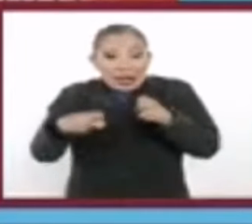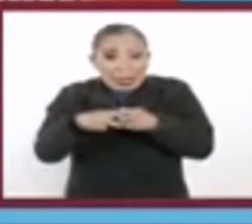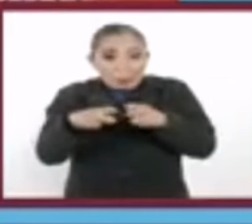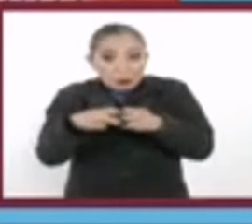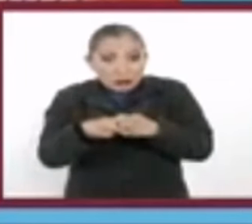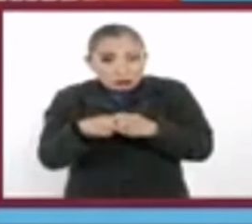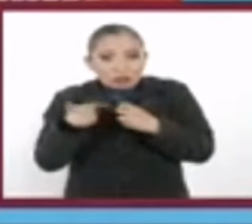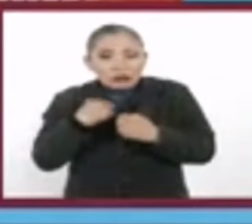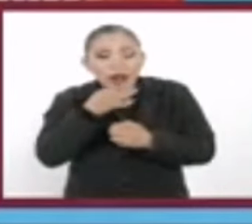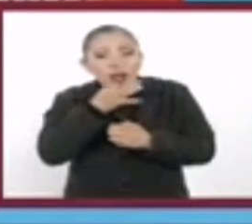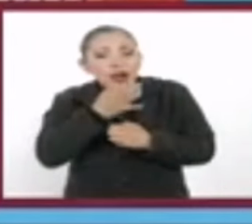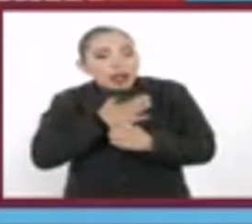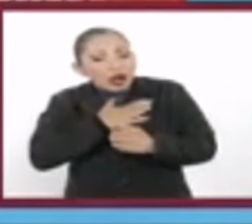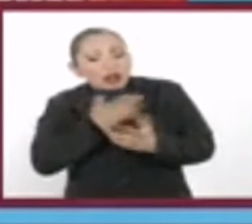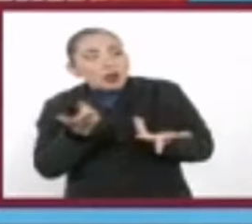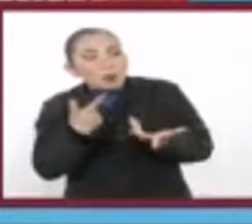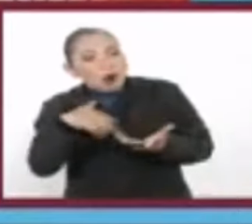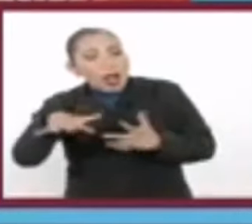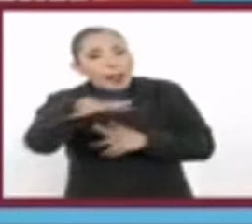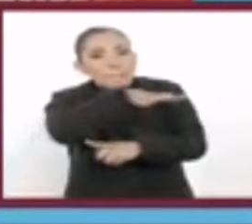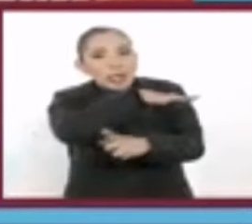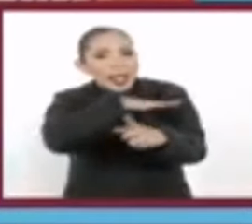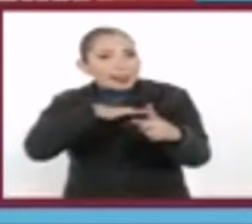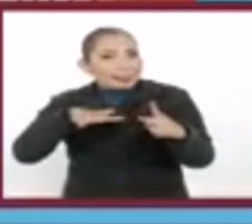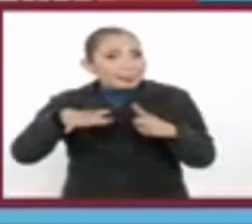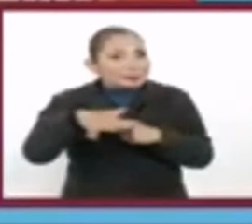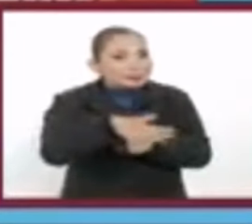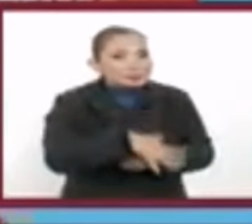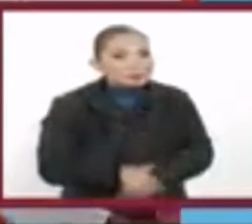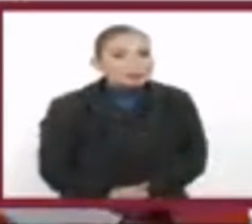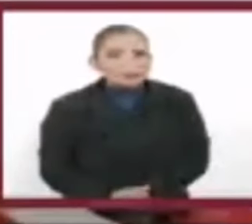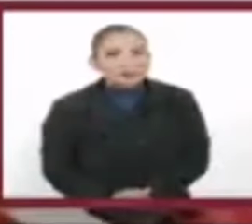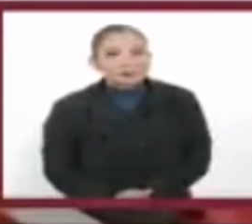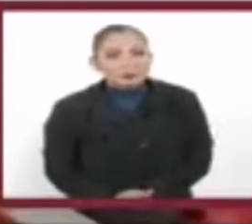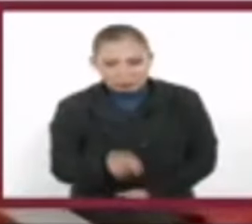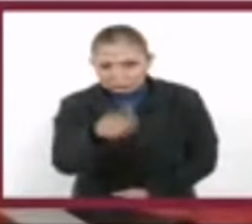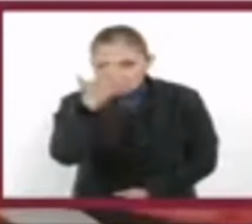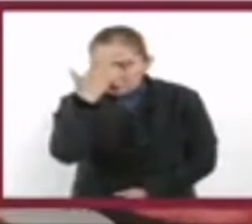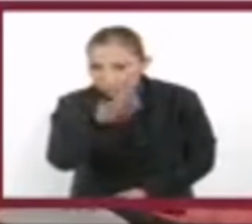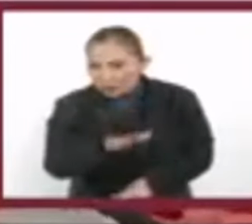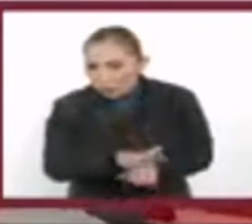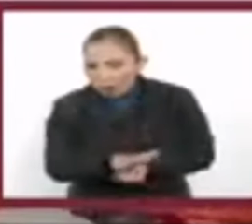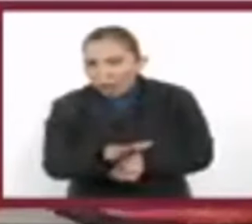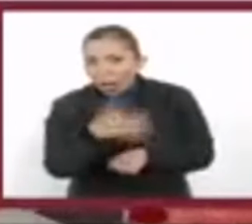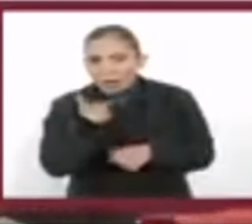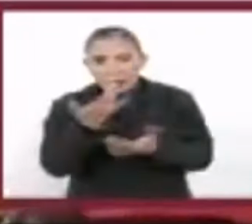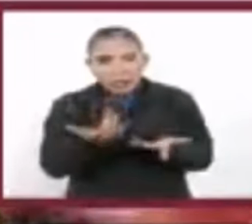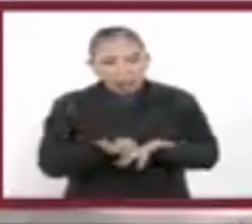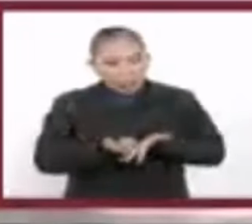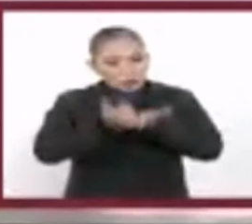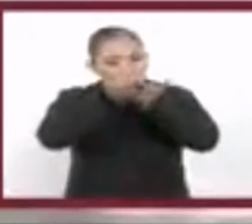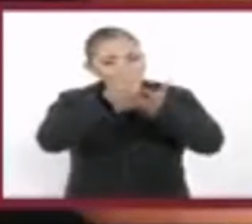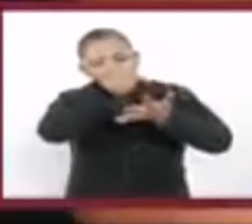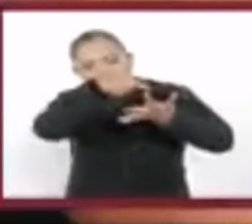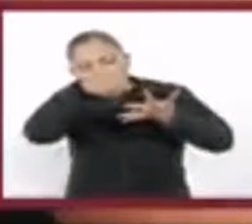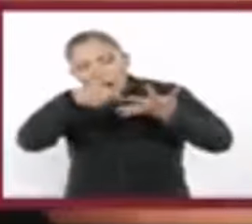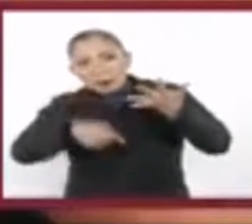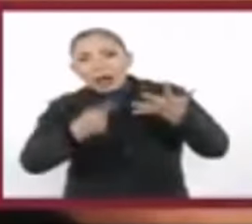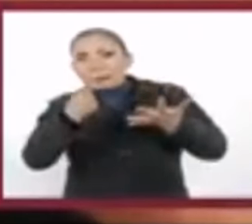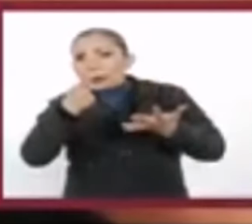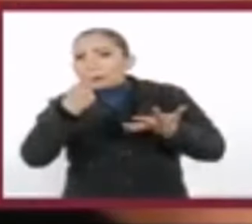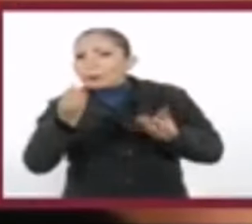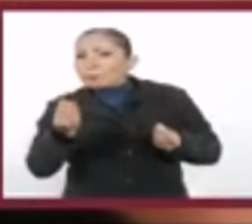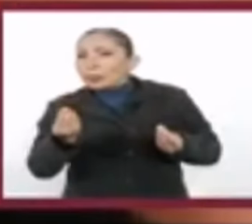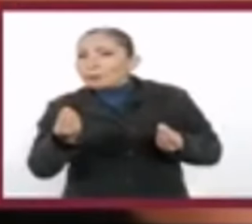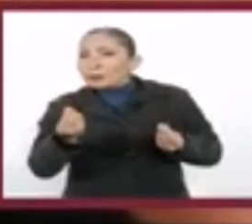nos ayudan a conocer e interactuar con el medio que nos rodea. ¿Sabes cuáles receptores nos ayudan a percibir los